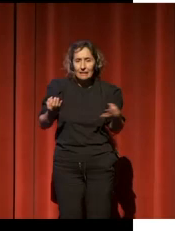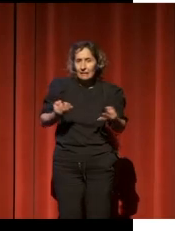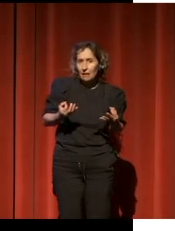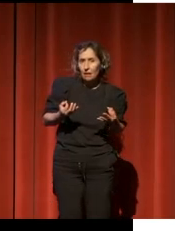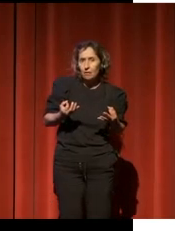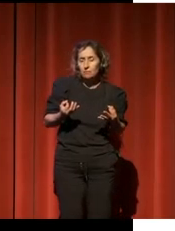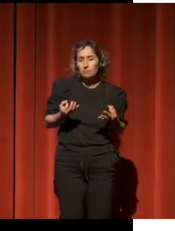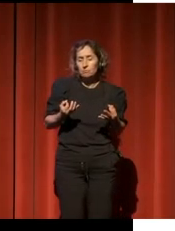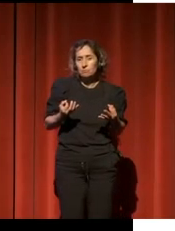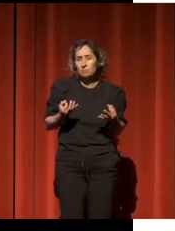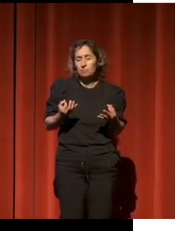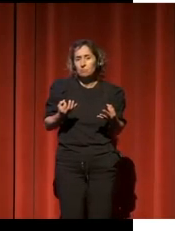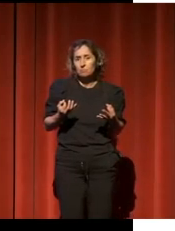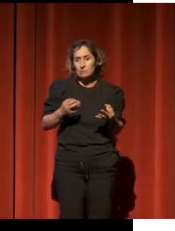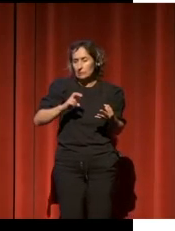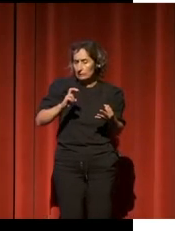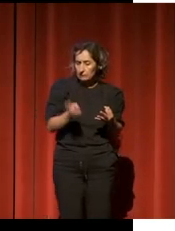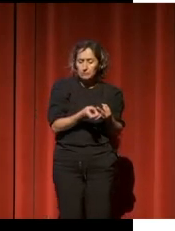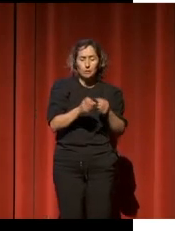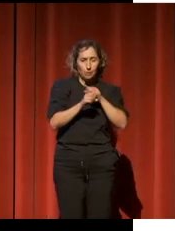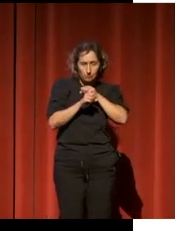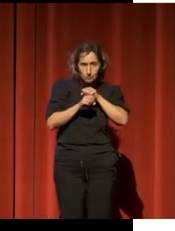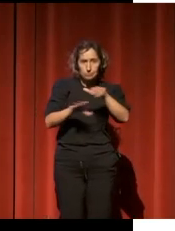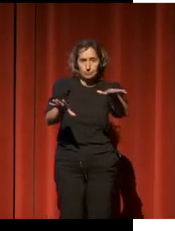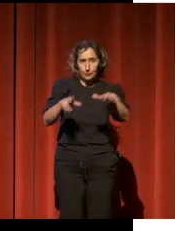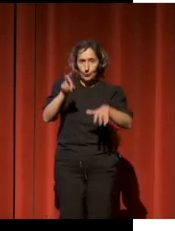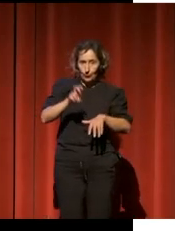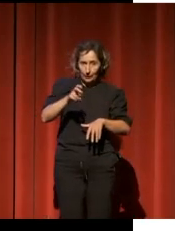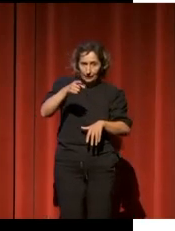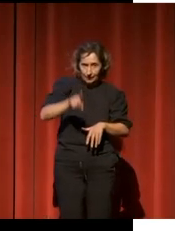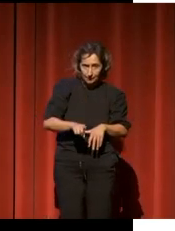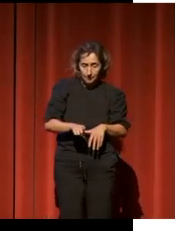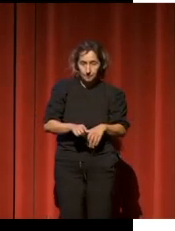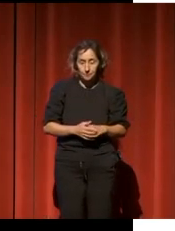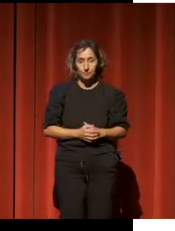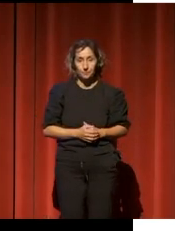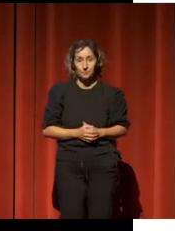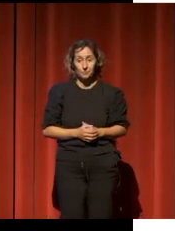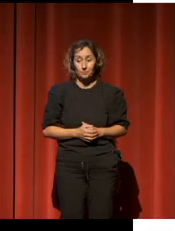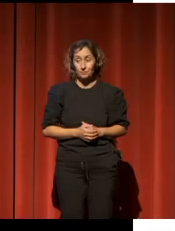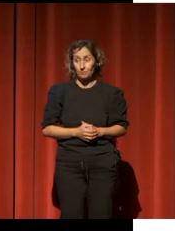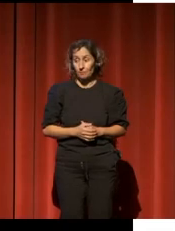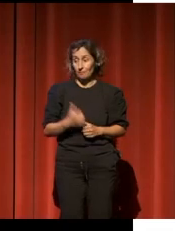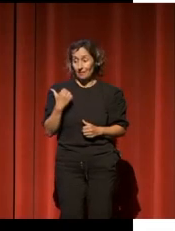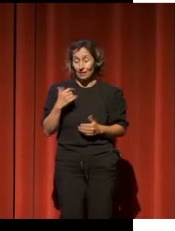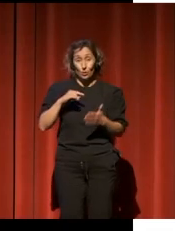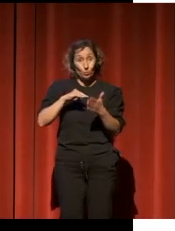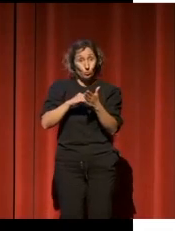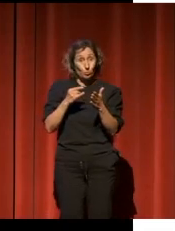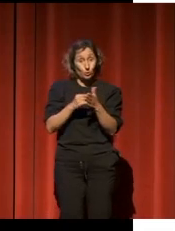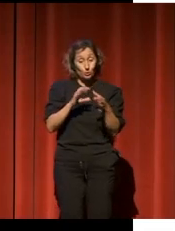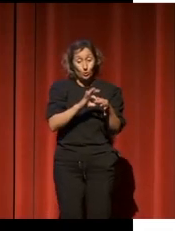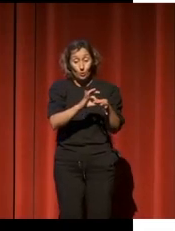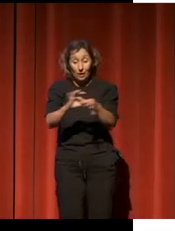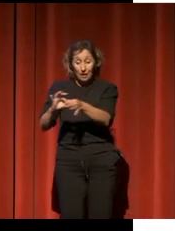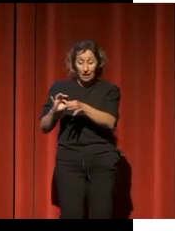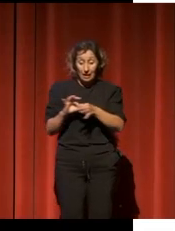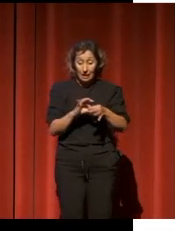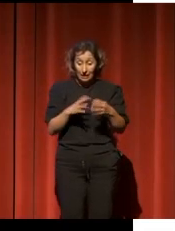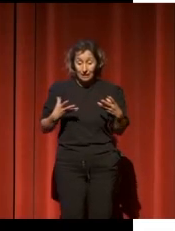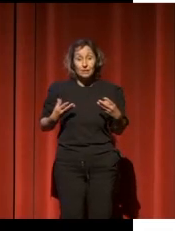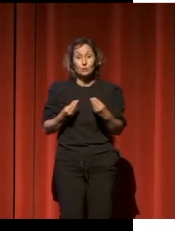mismo eh etcétera y de ahí muchas veces nacen estas estos proyectos anzas conjuntas que se